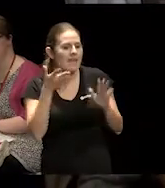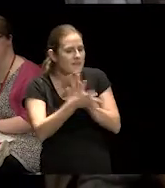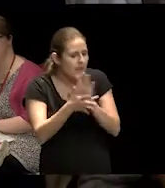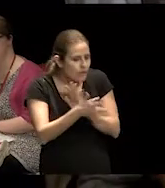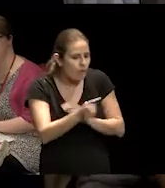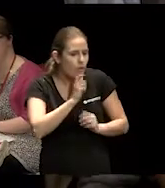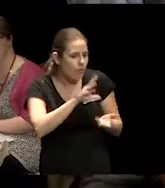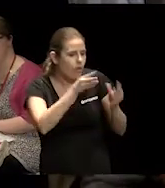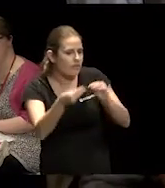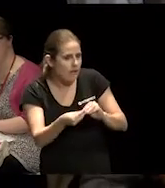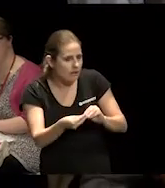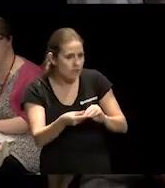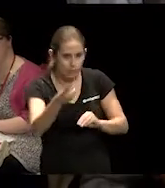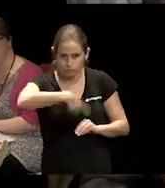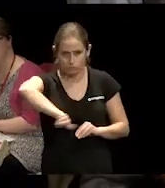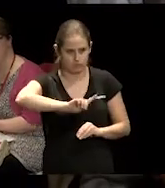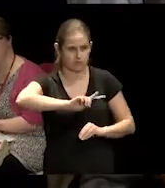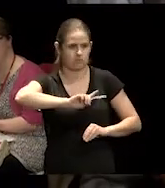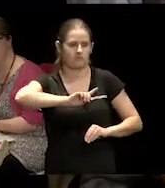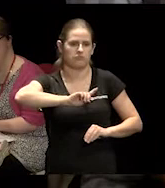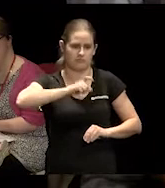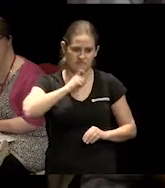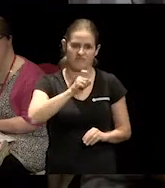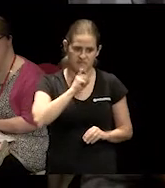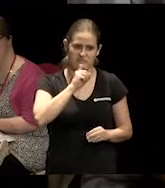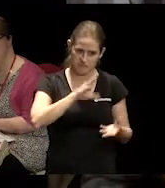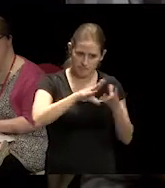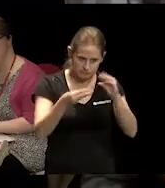un berenjenal importante.